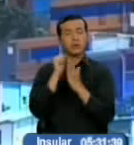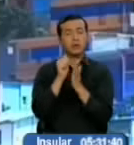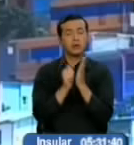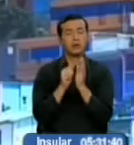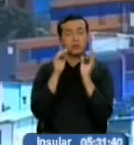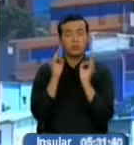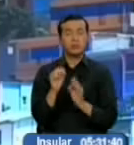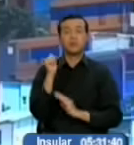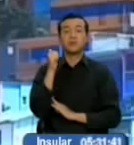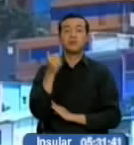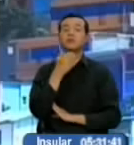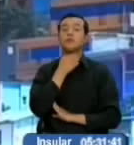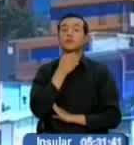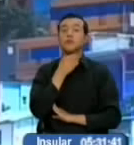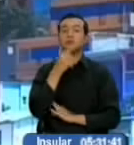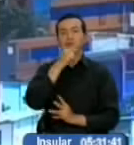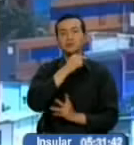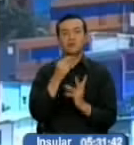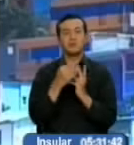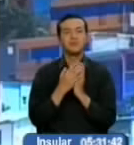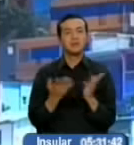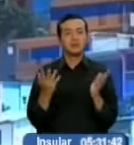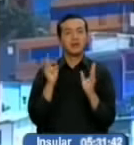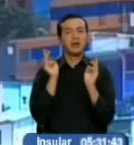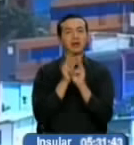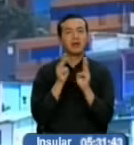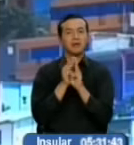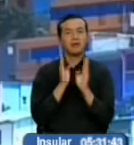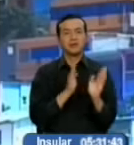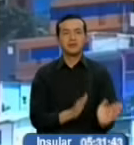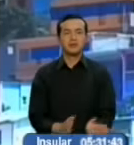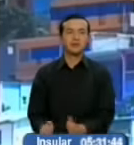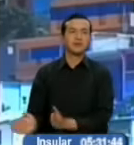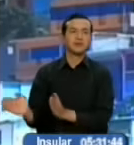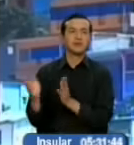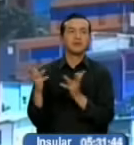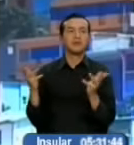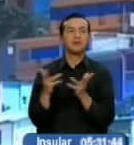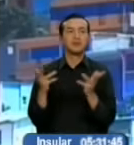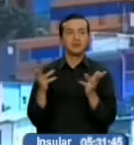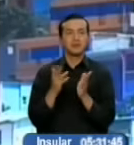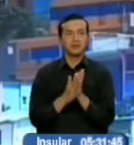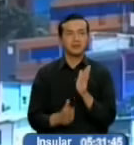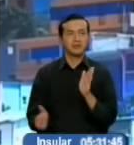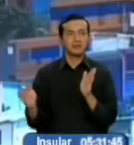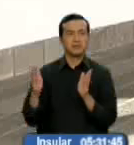el 10 de agosto. Bueno, son algunos de los eventos que se alistan durante estos días previos.